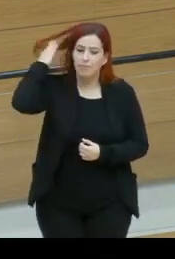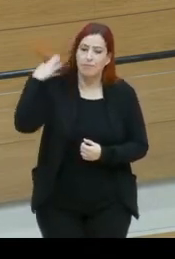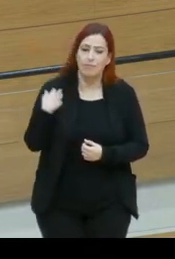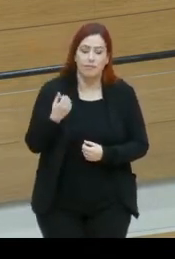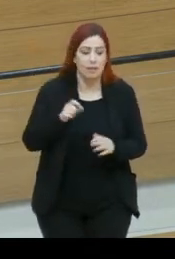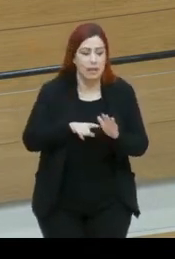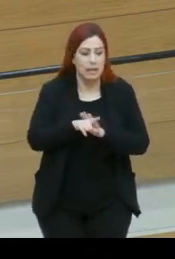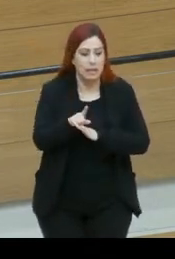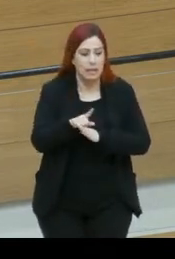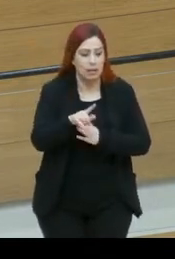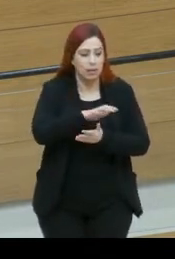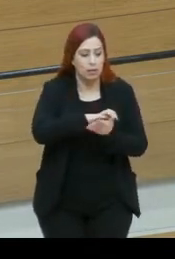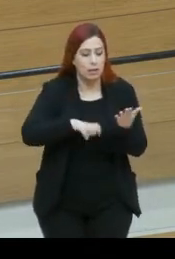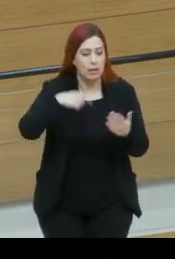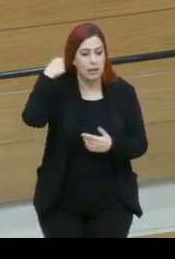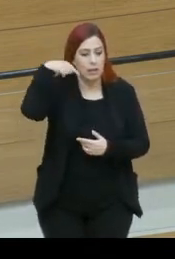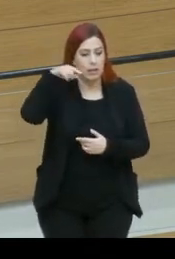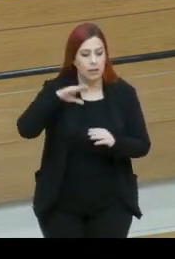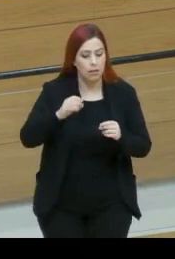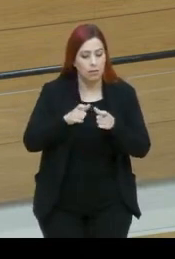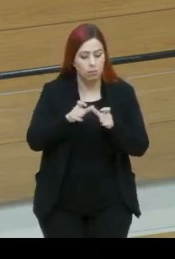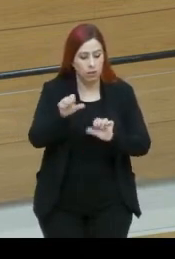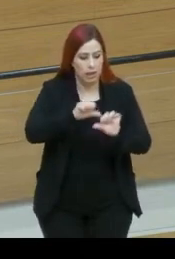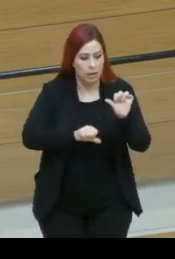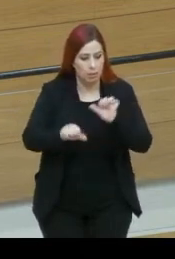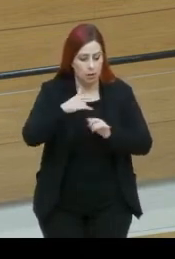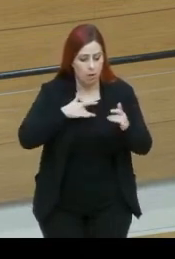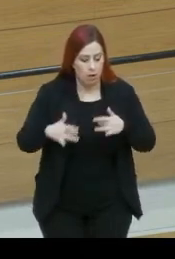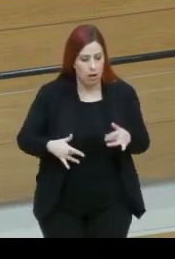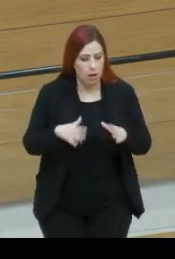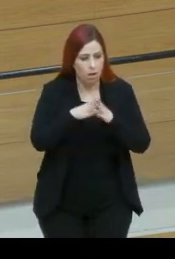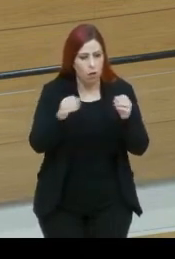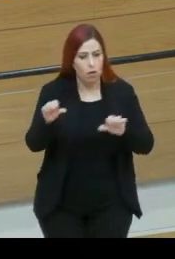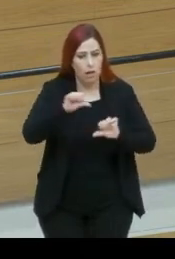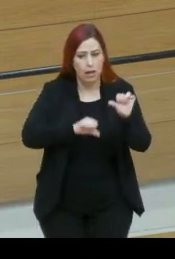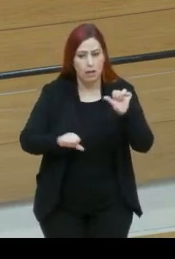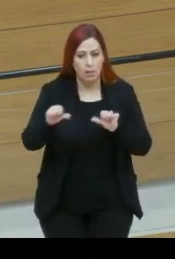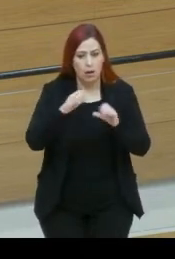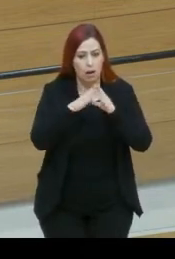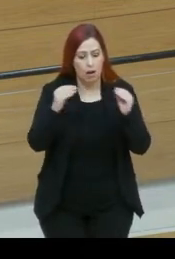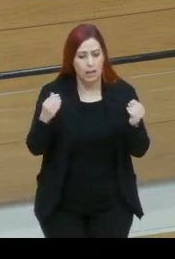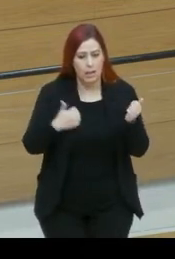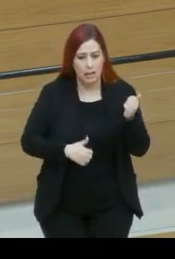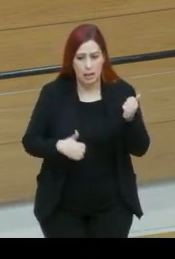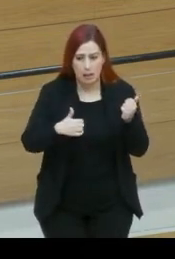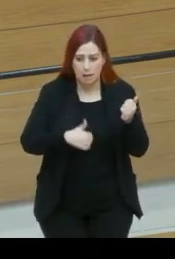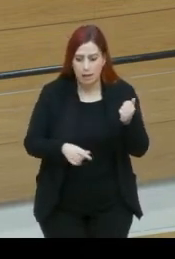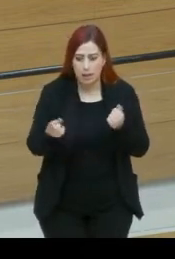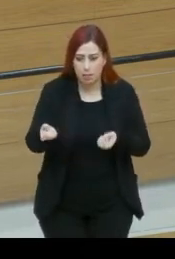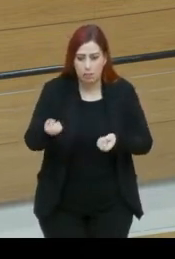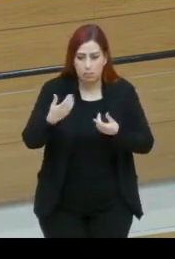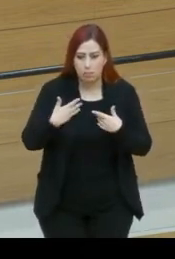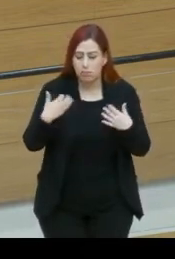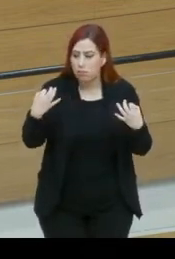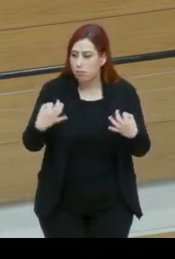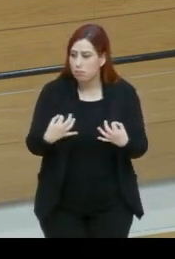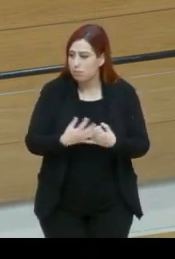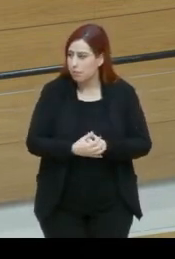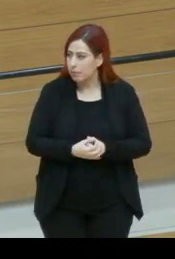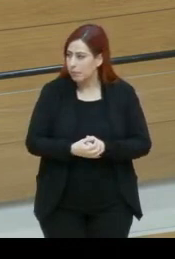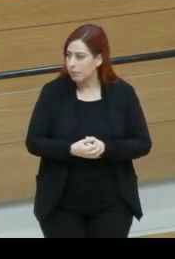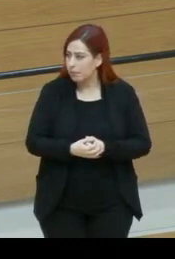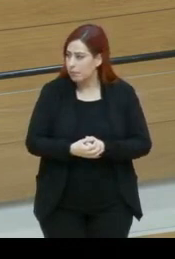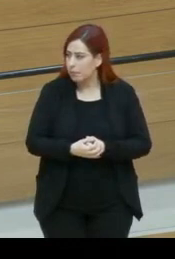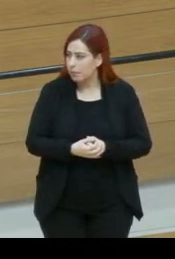Desarrolla su tesis doctoral en el Departamento de Química Orgánica de la Facultad de Química de la Universidad de Sevilla y nos va a hablar